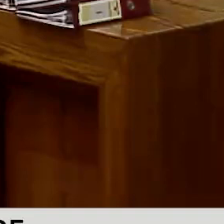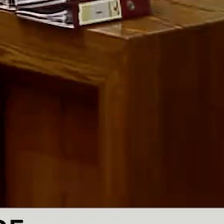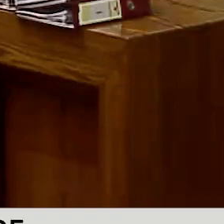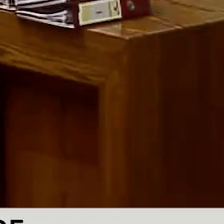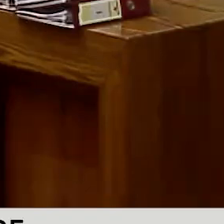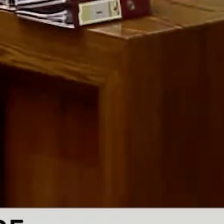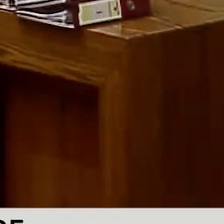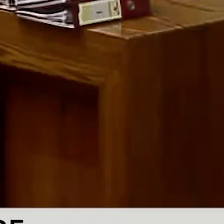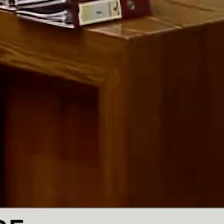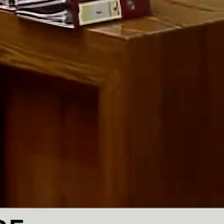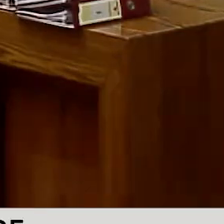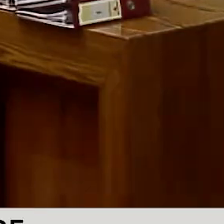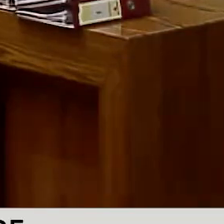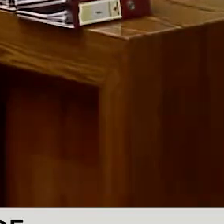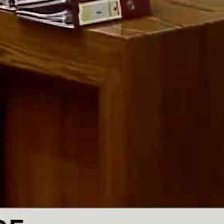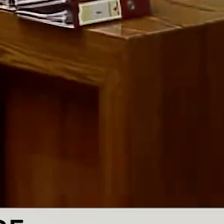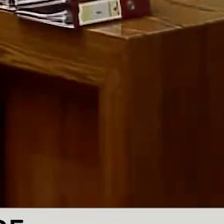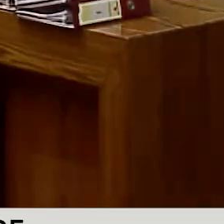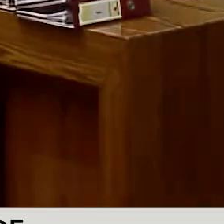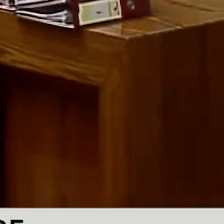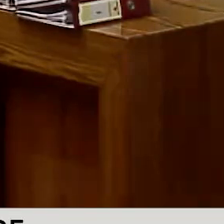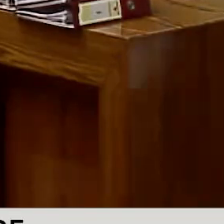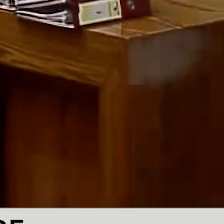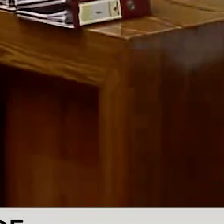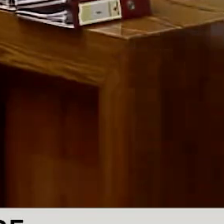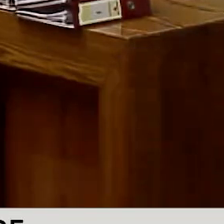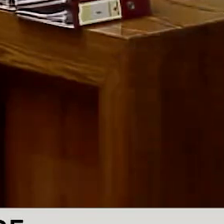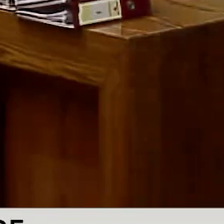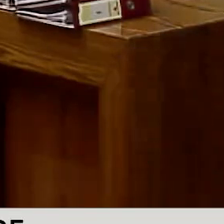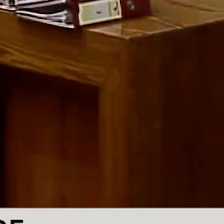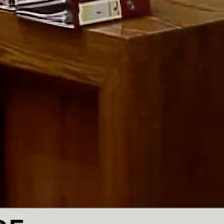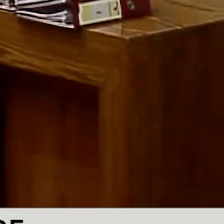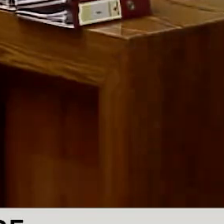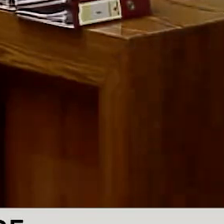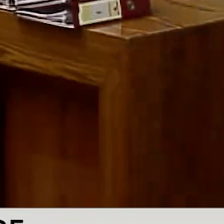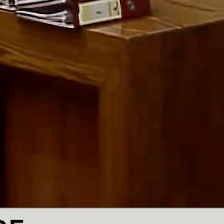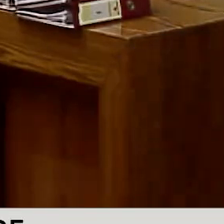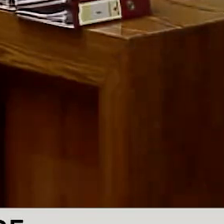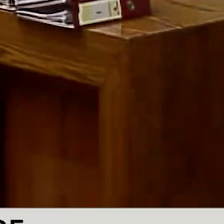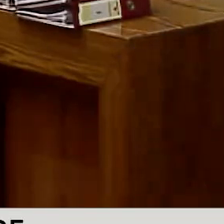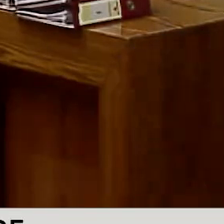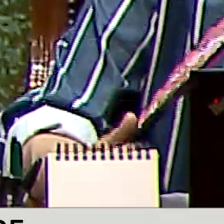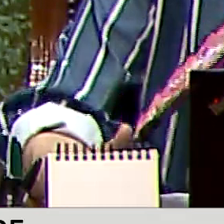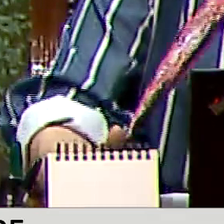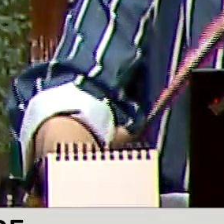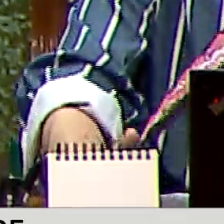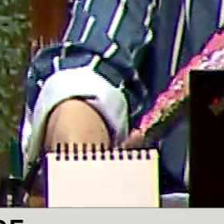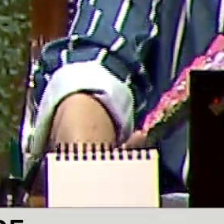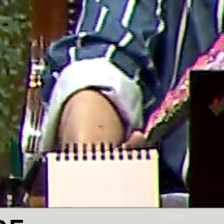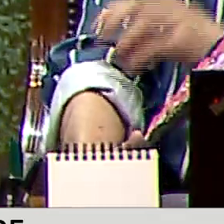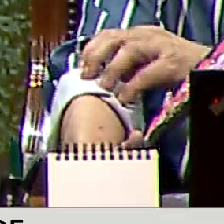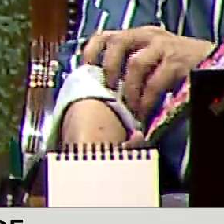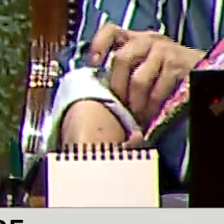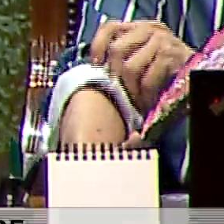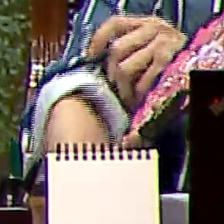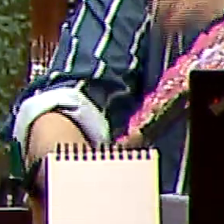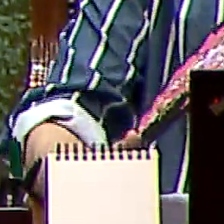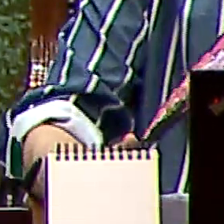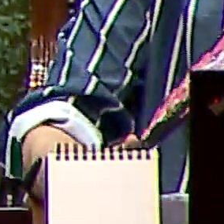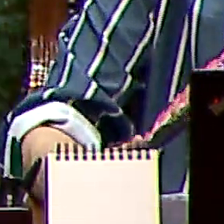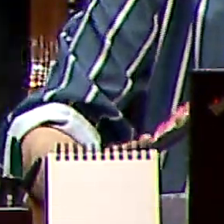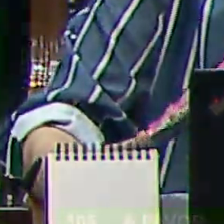Perdón diputado nales alinco diputado alinco resultado de la